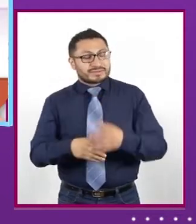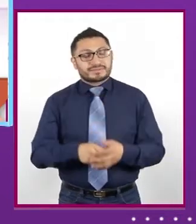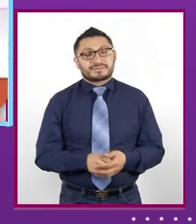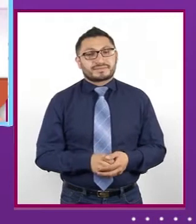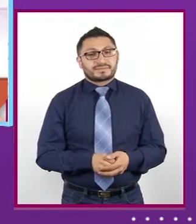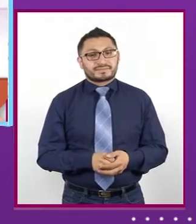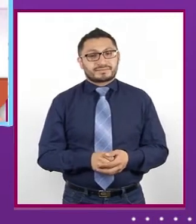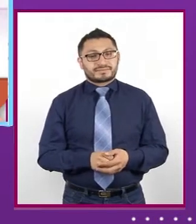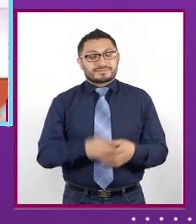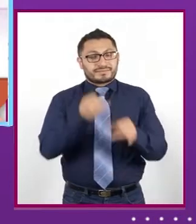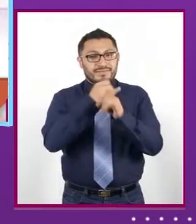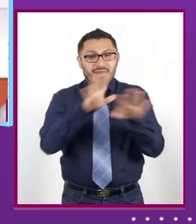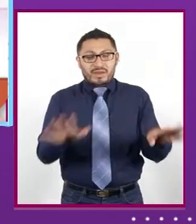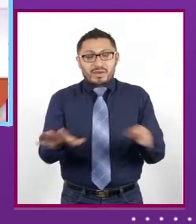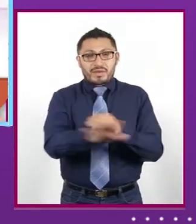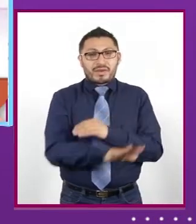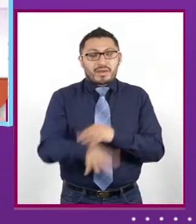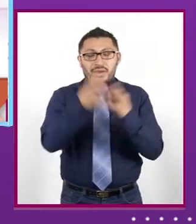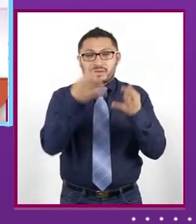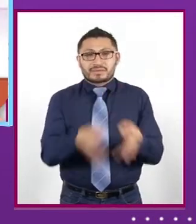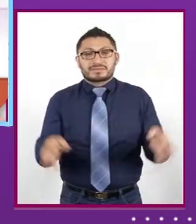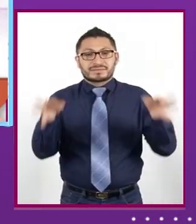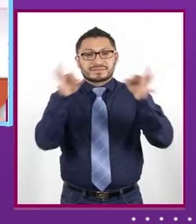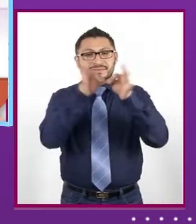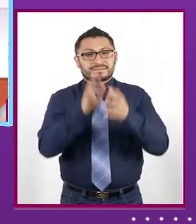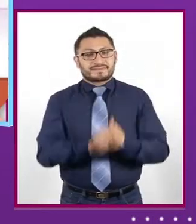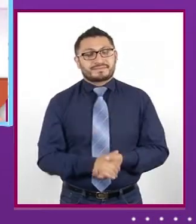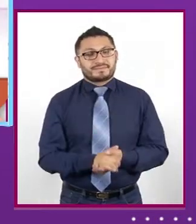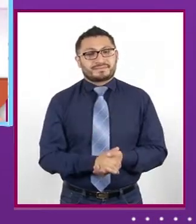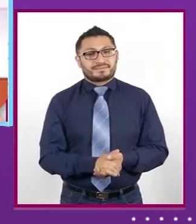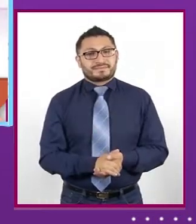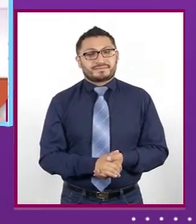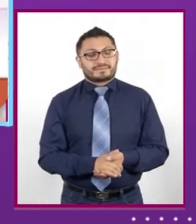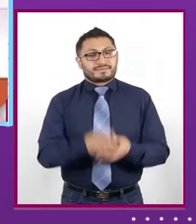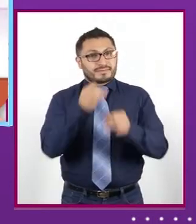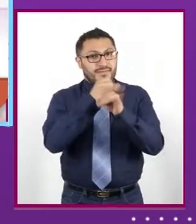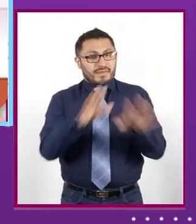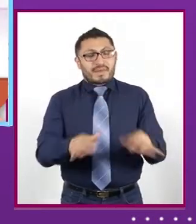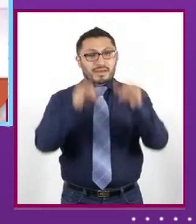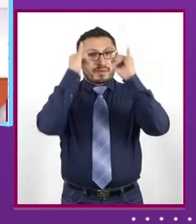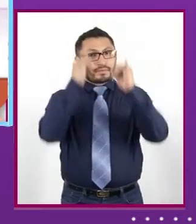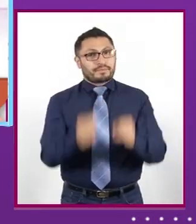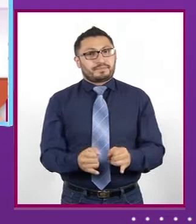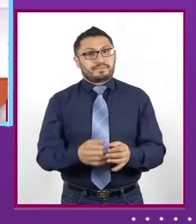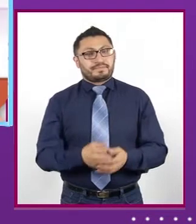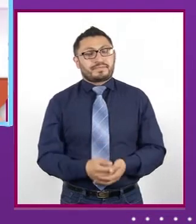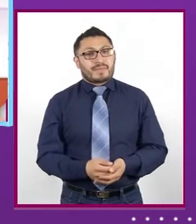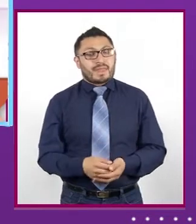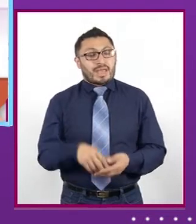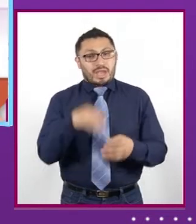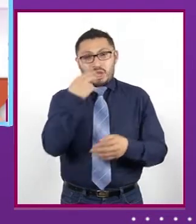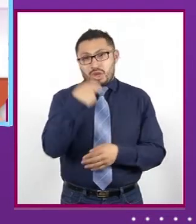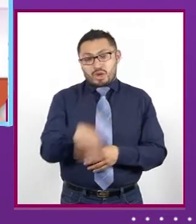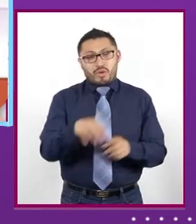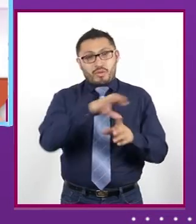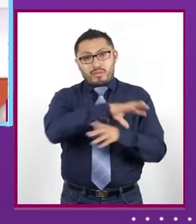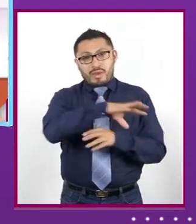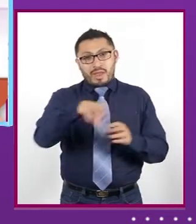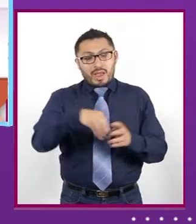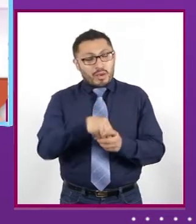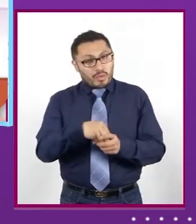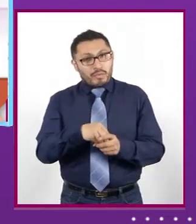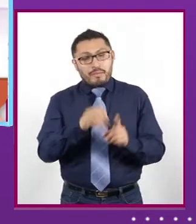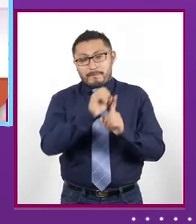Son datos básicos y esenciales. Datos personales. Nombre completo, fecha